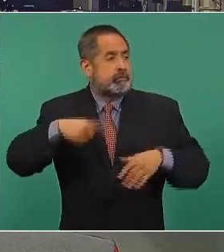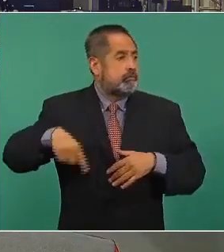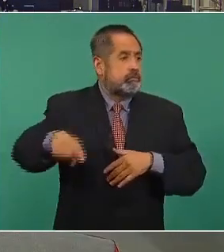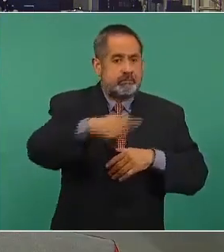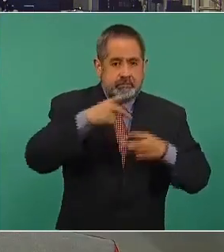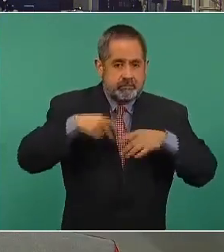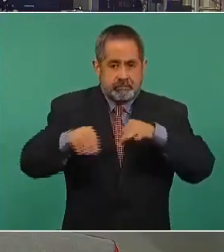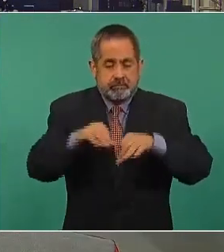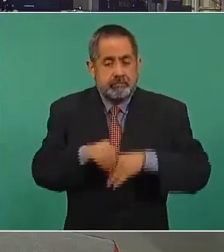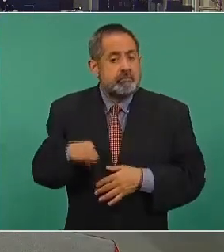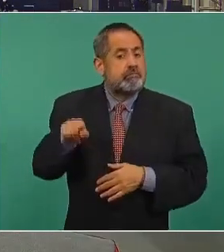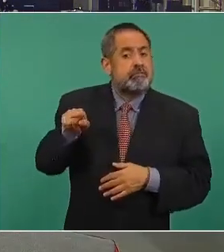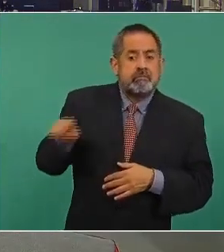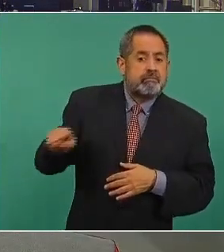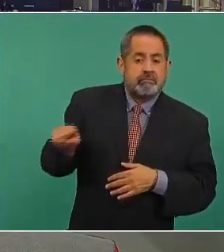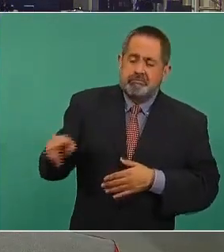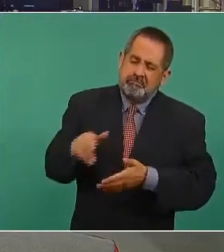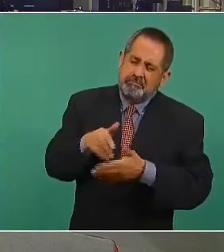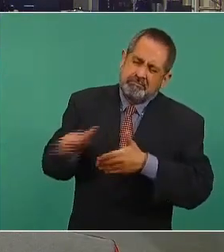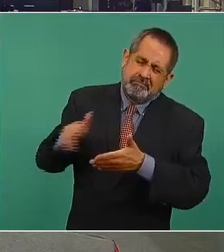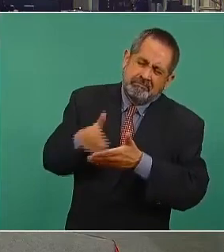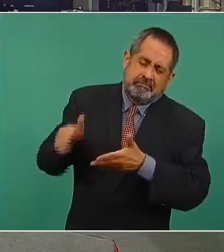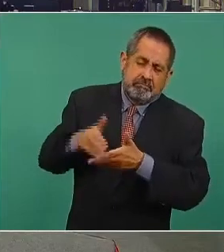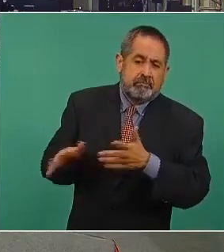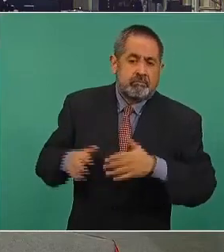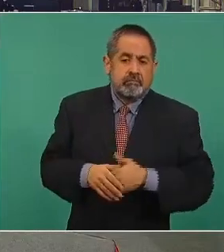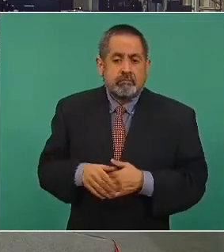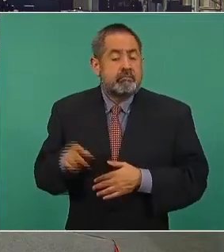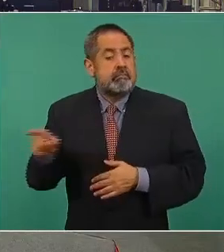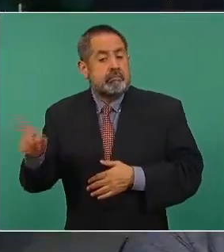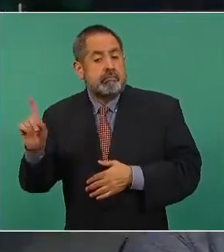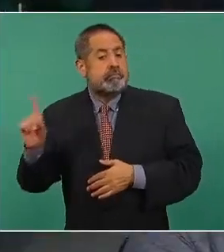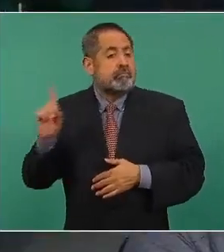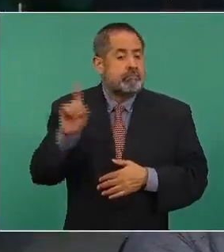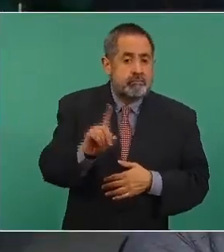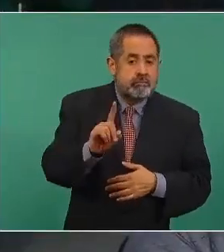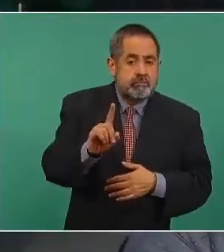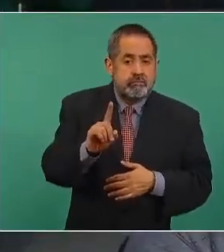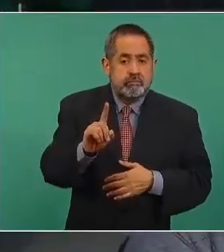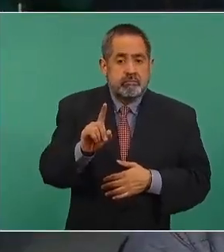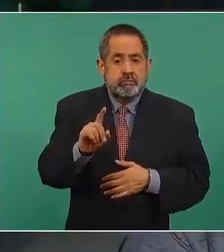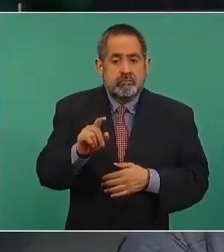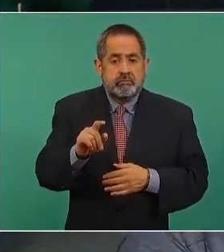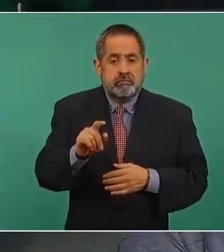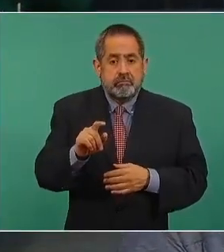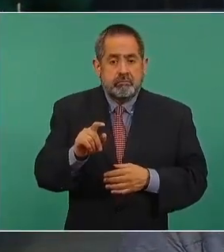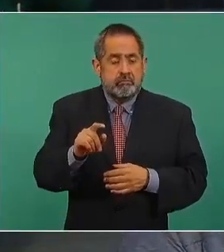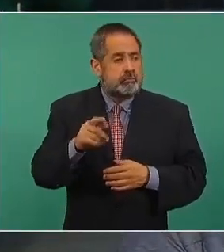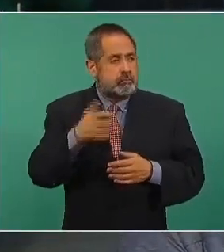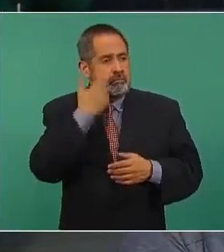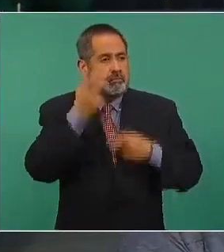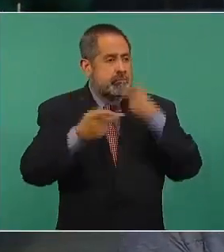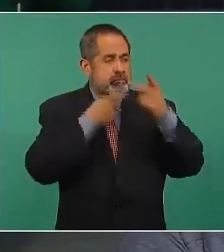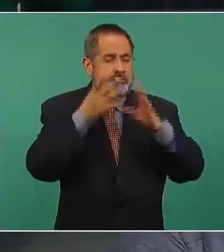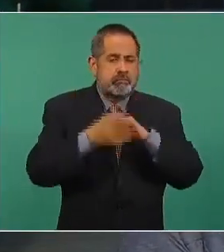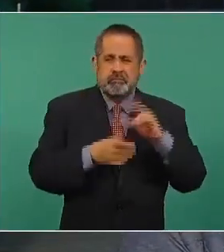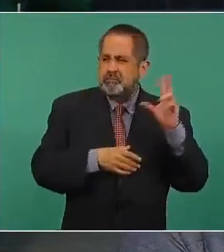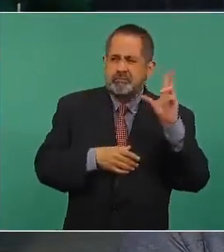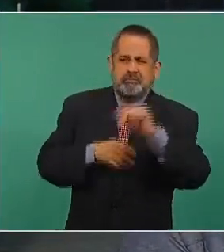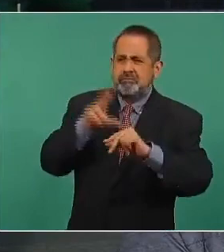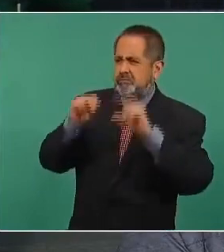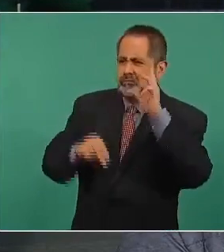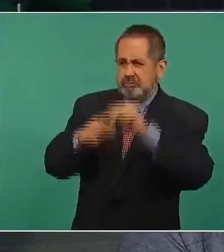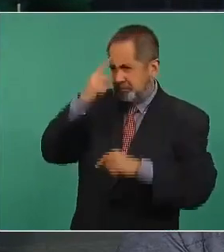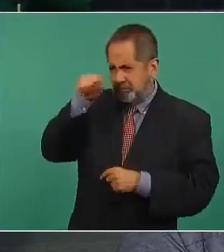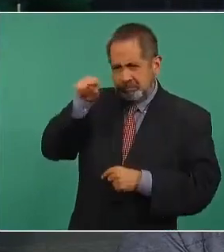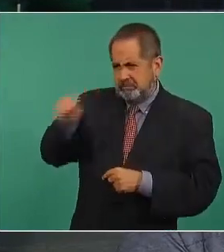migrantes, y bueno, pues lo único que hizo fue llegar, pidió el micrófono, le negaron el micrófono, le dijeron que ese no era